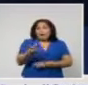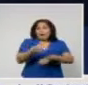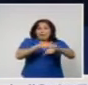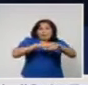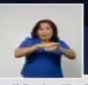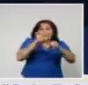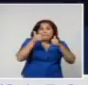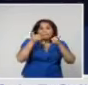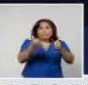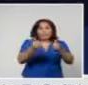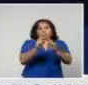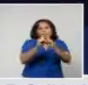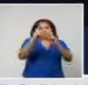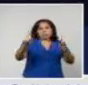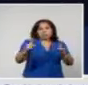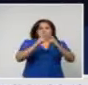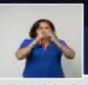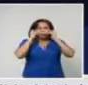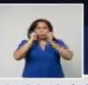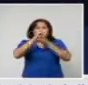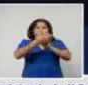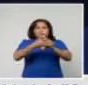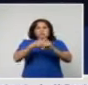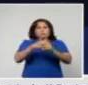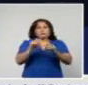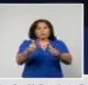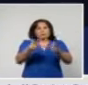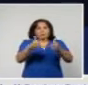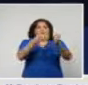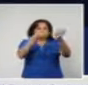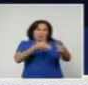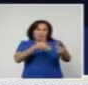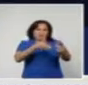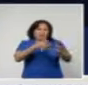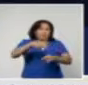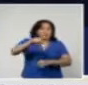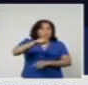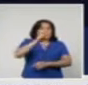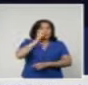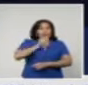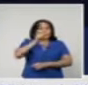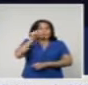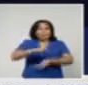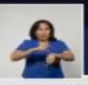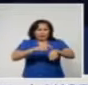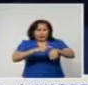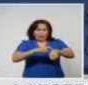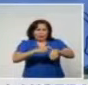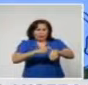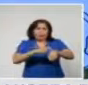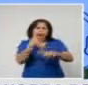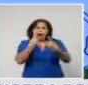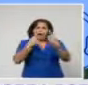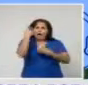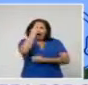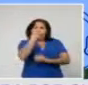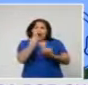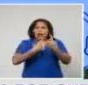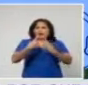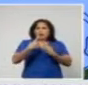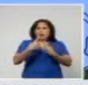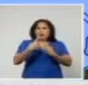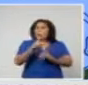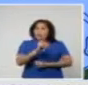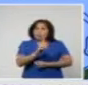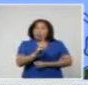cada persona que logre controlar esta enfermedad. No sé, Héctor, si nos queda el tiempo, si tengamos algo. No tenemos ronda de preguntas para